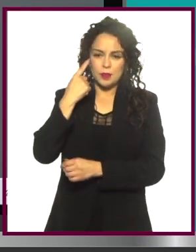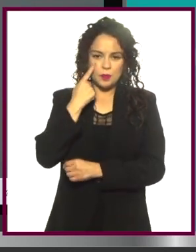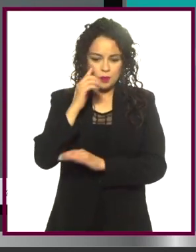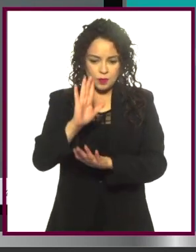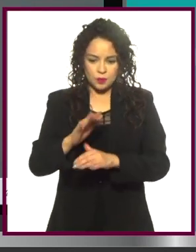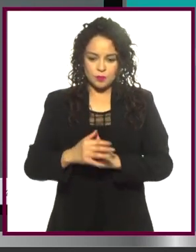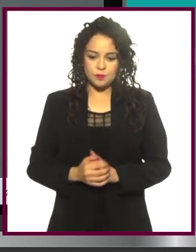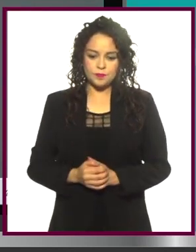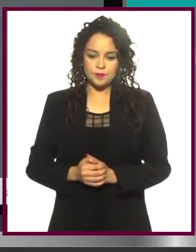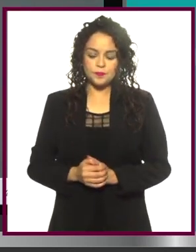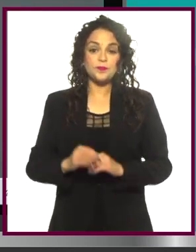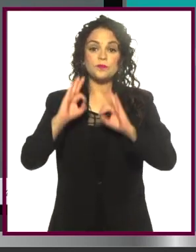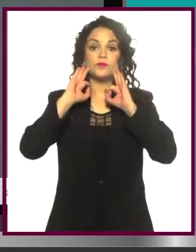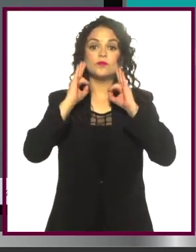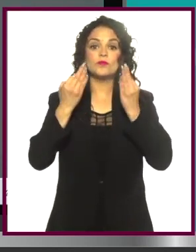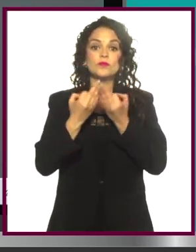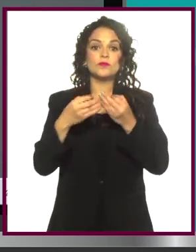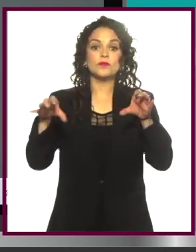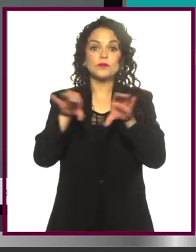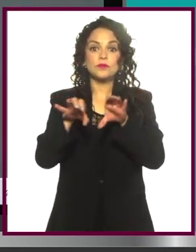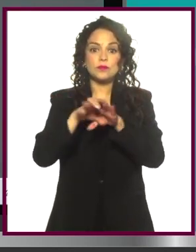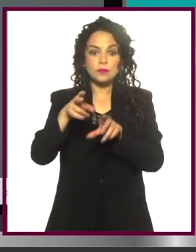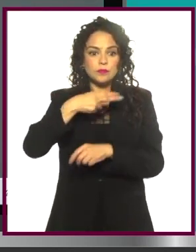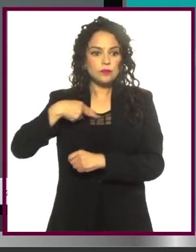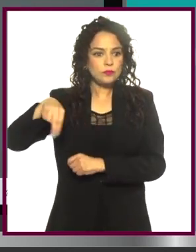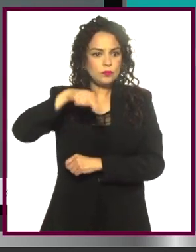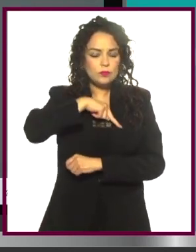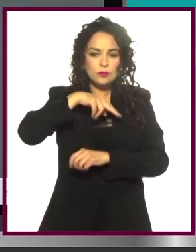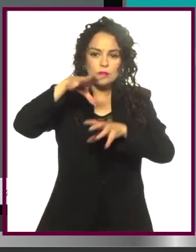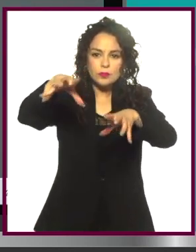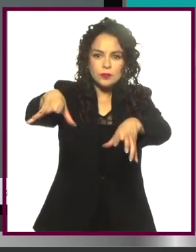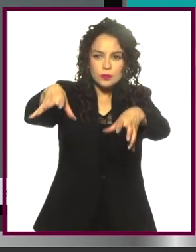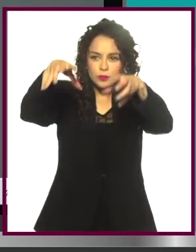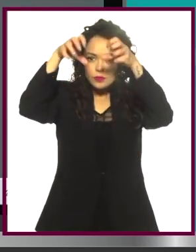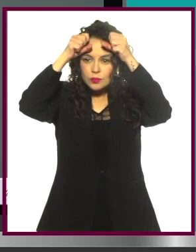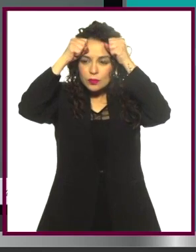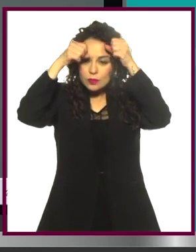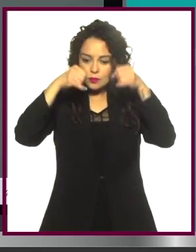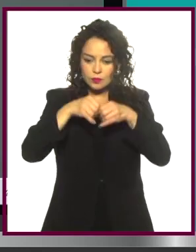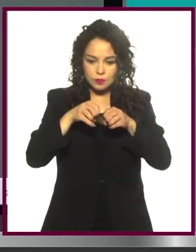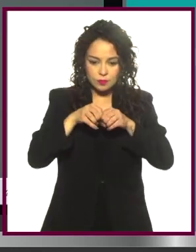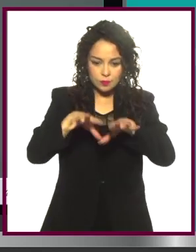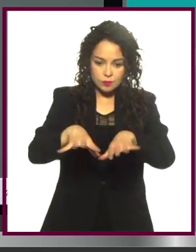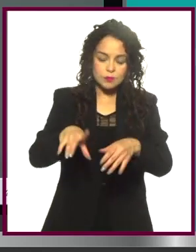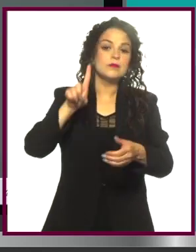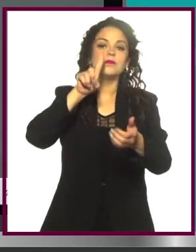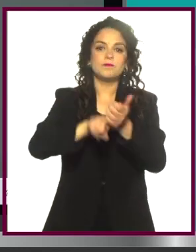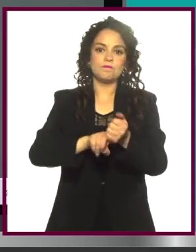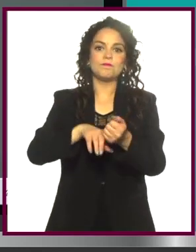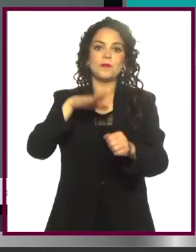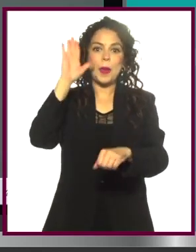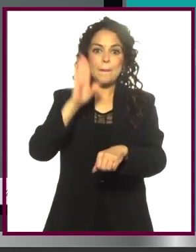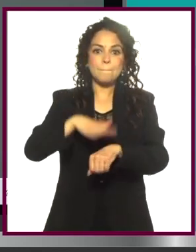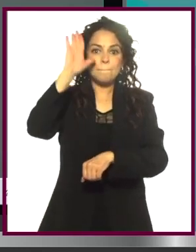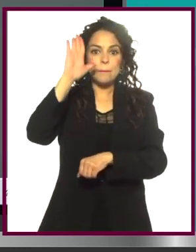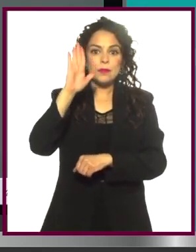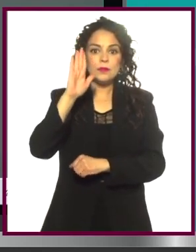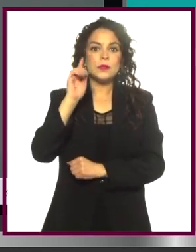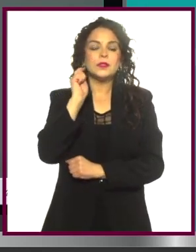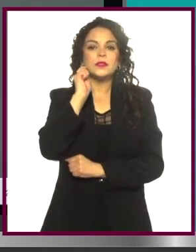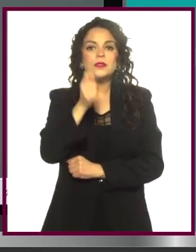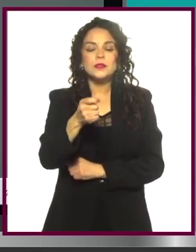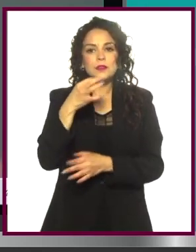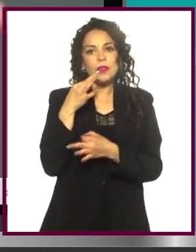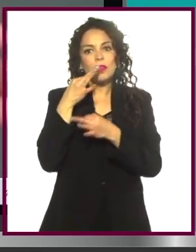decirnos es que la manera en cómo adquirimos una información nos afecta más en cómo